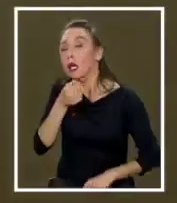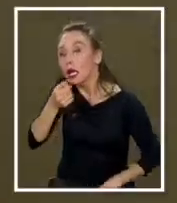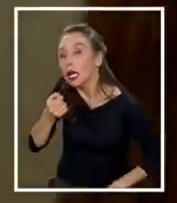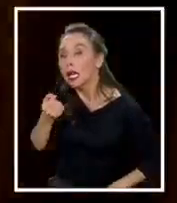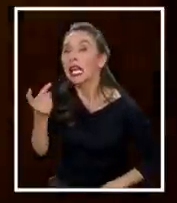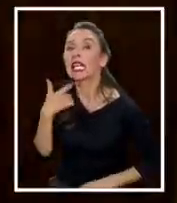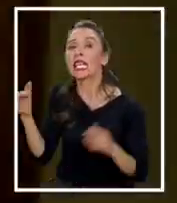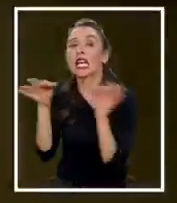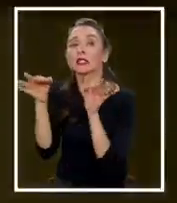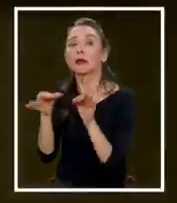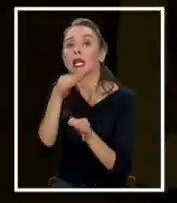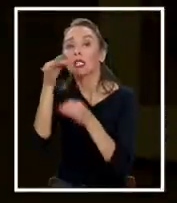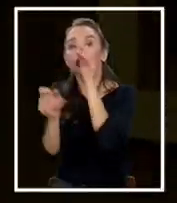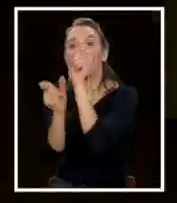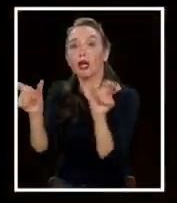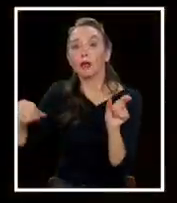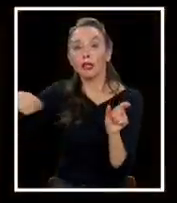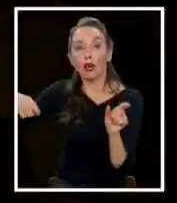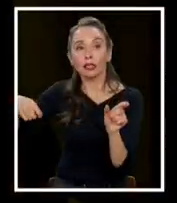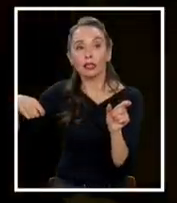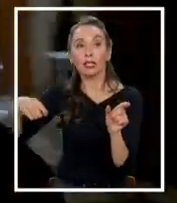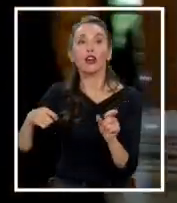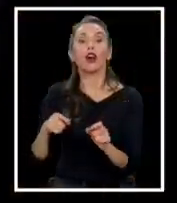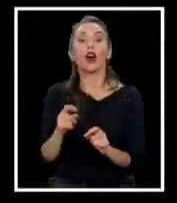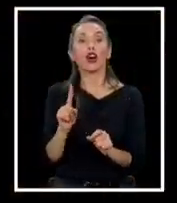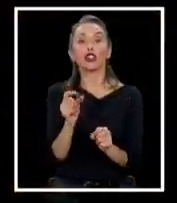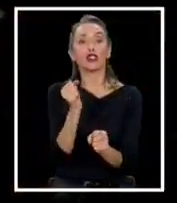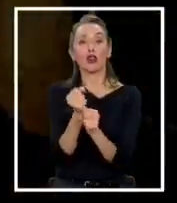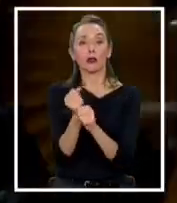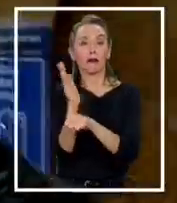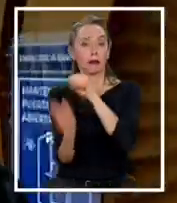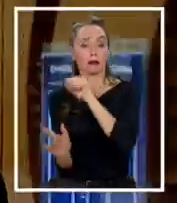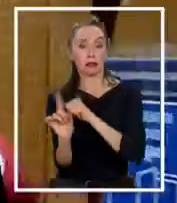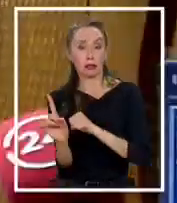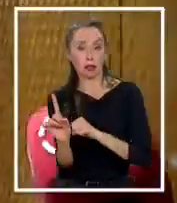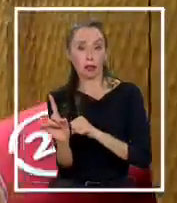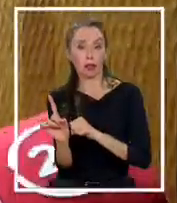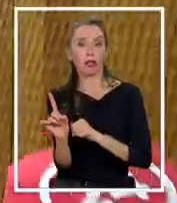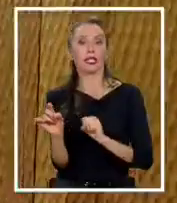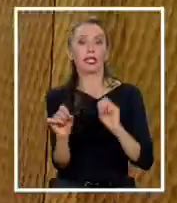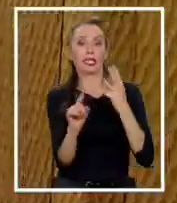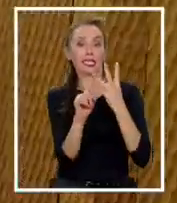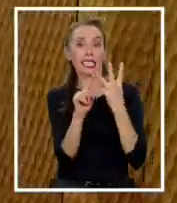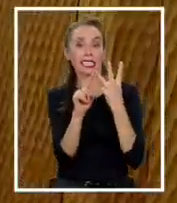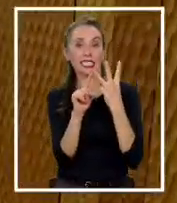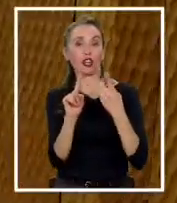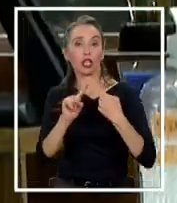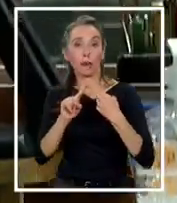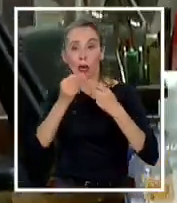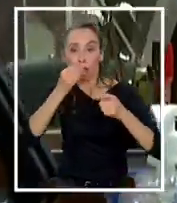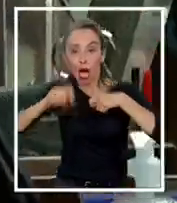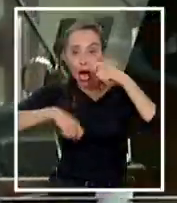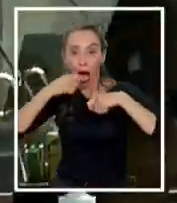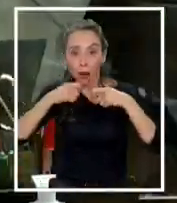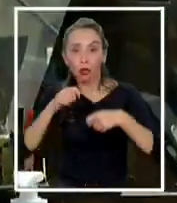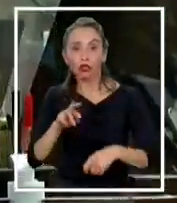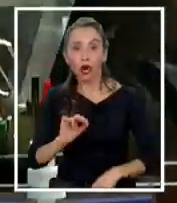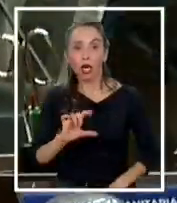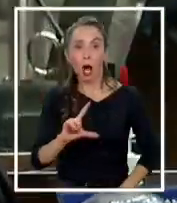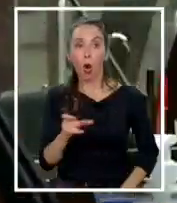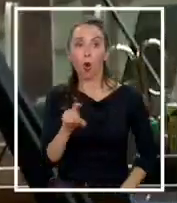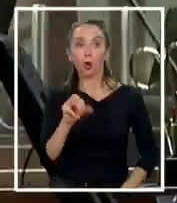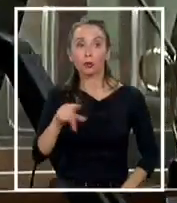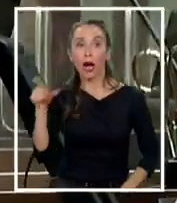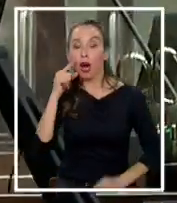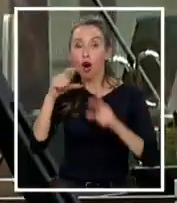qué explicación le dio a los senadores? El que no arriesga la pérdida de su fuente laboral es el tercer implicado en el almuerzo, Raúl